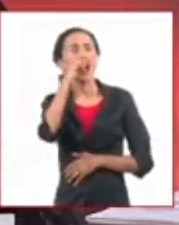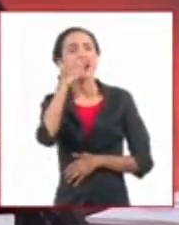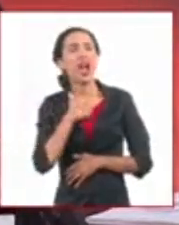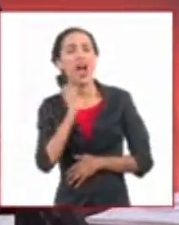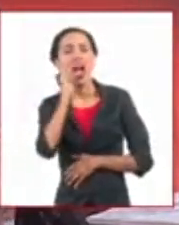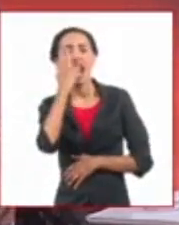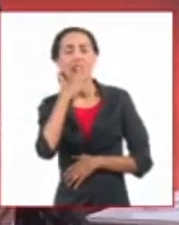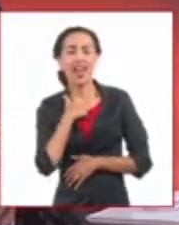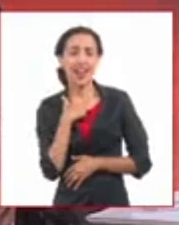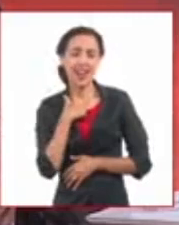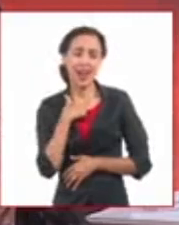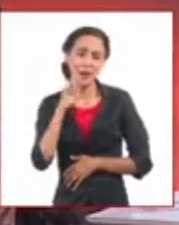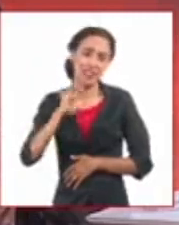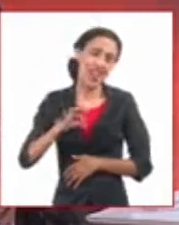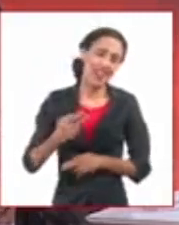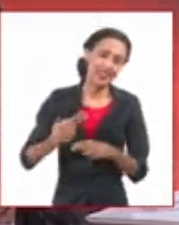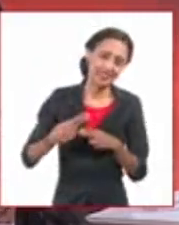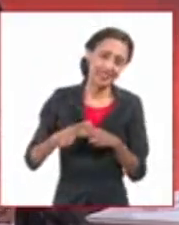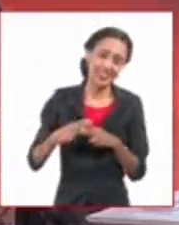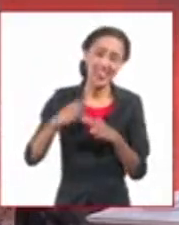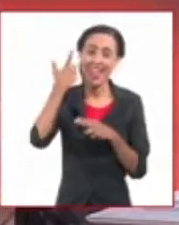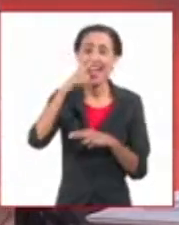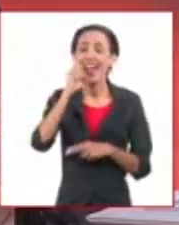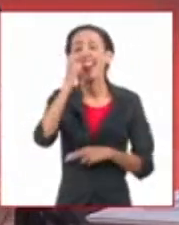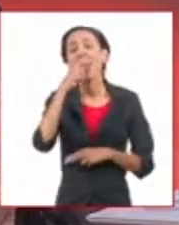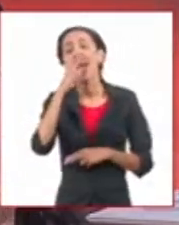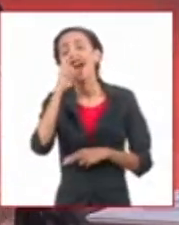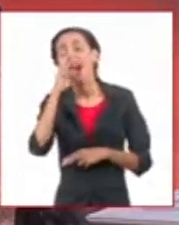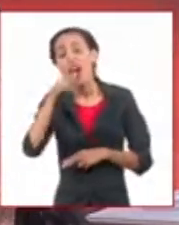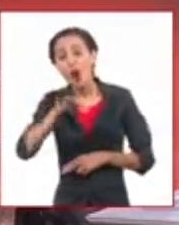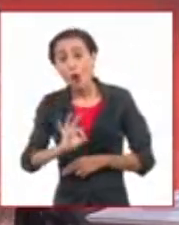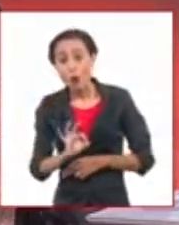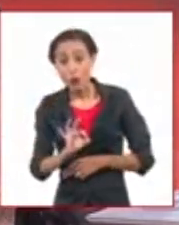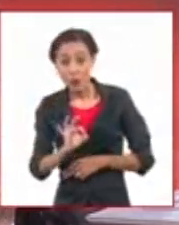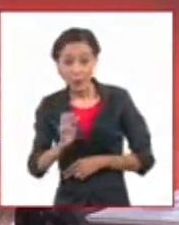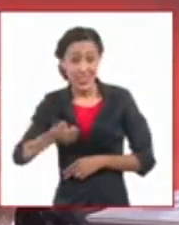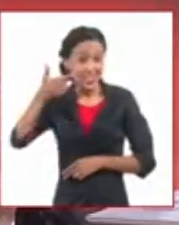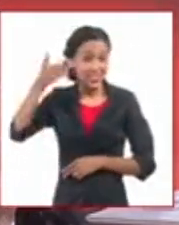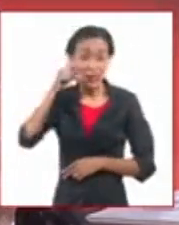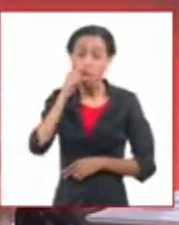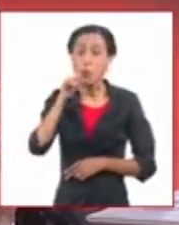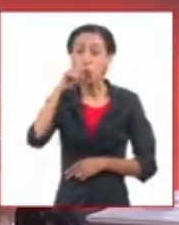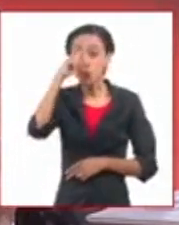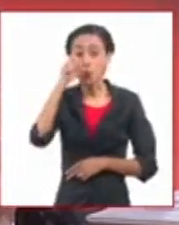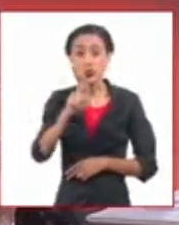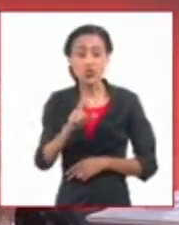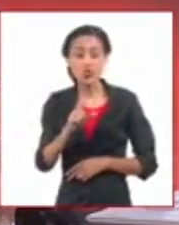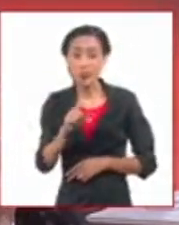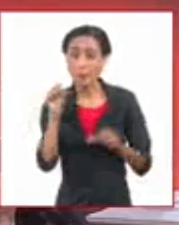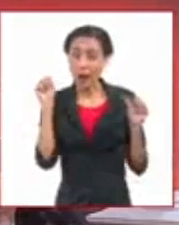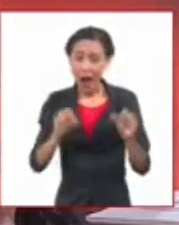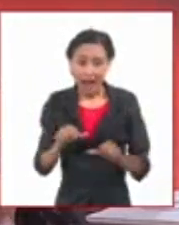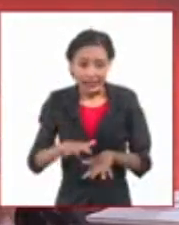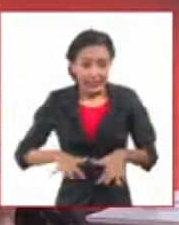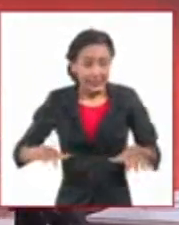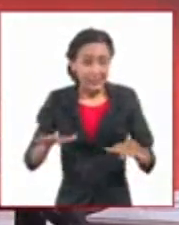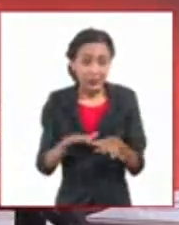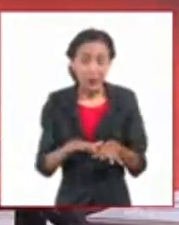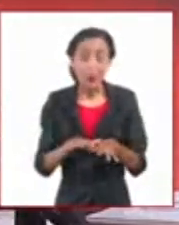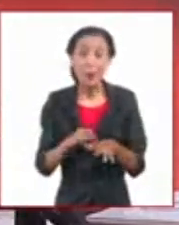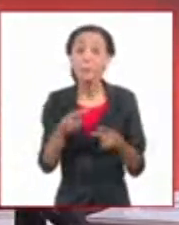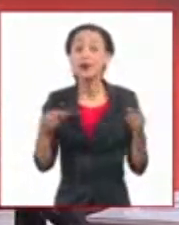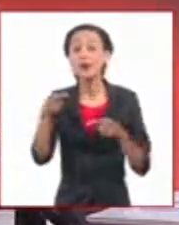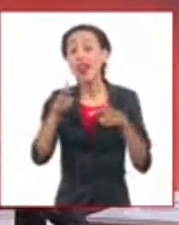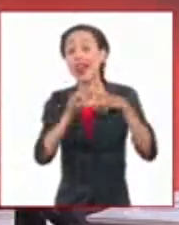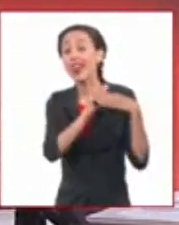puso a bush ahí la cosa mala con chávez a la cabeza y yo creo que ese momento mar del plata